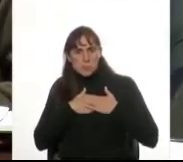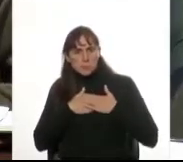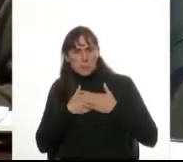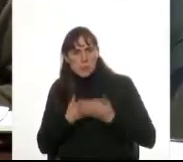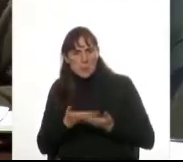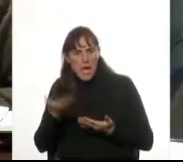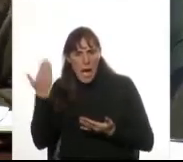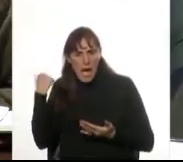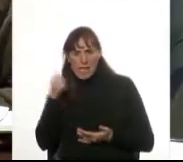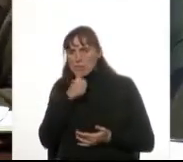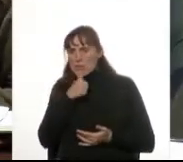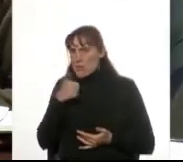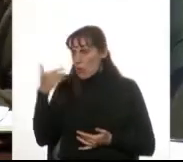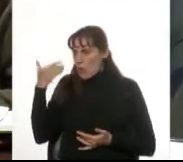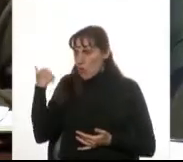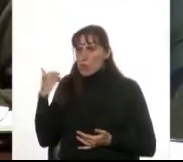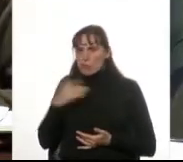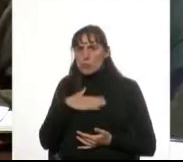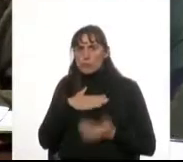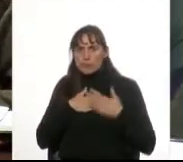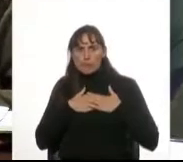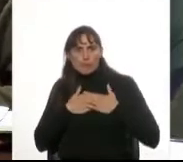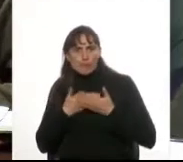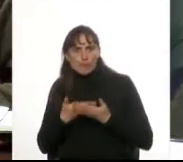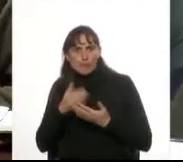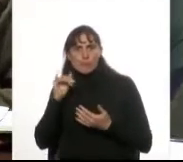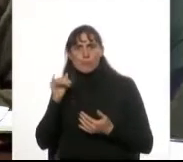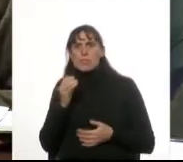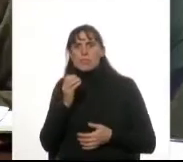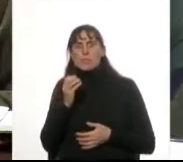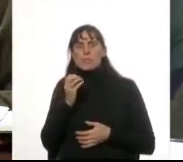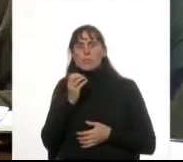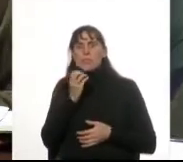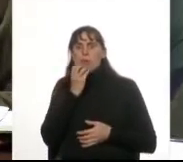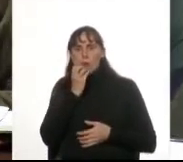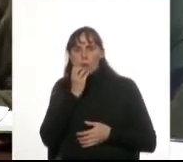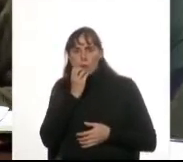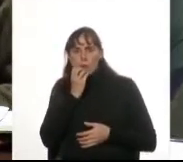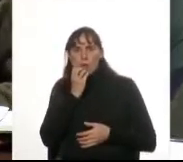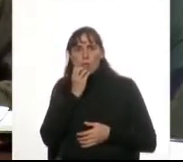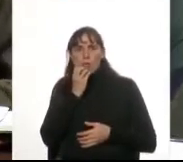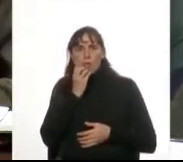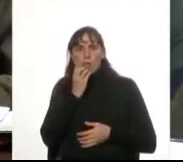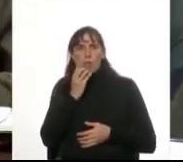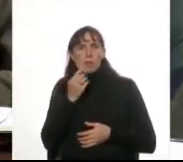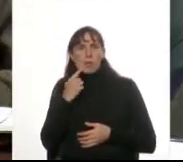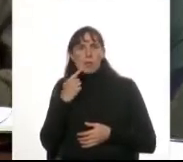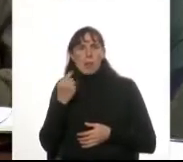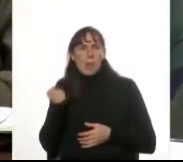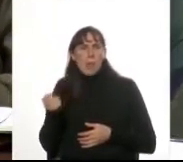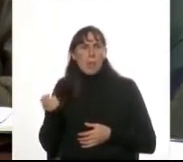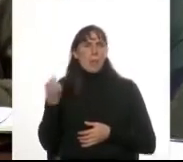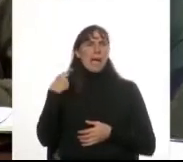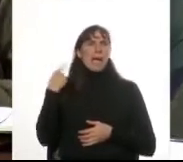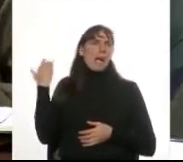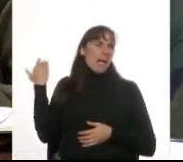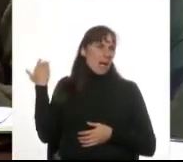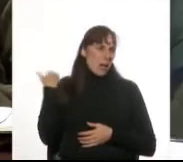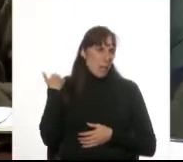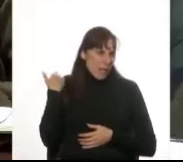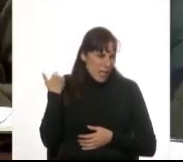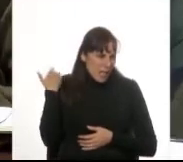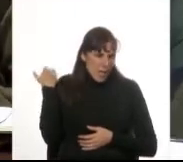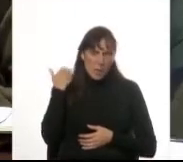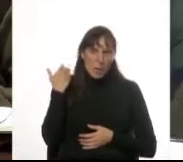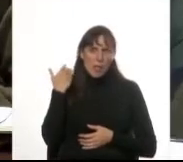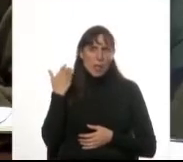le tuve históricamente siempre afecto. Jorge Valle, Me salió a pegar con un hacha y no tenía